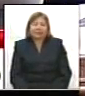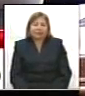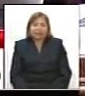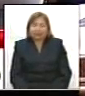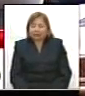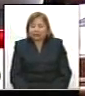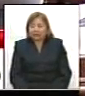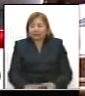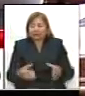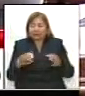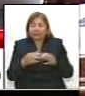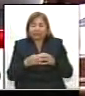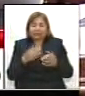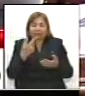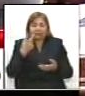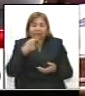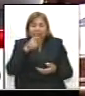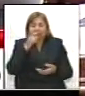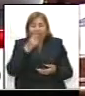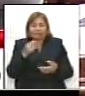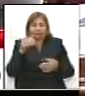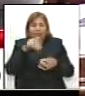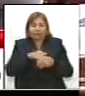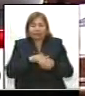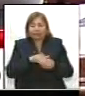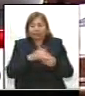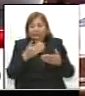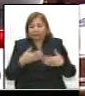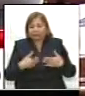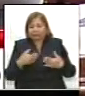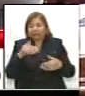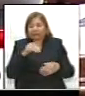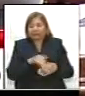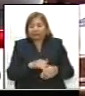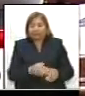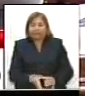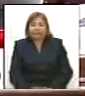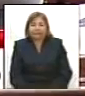Los congresistas se servirán marcar su asistencia para proceder a votar.